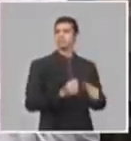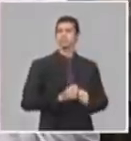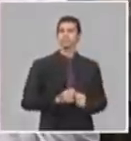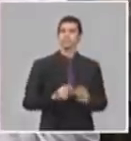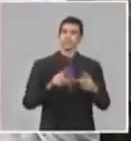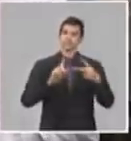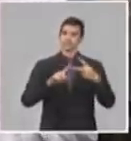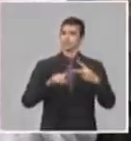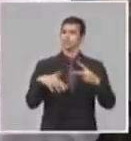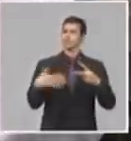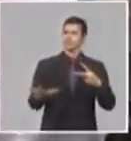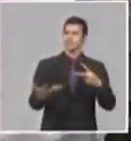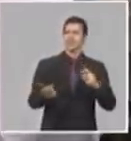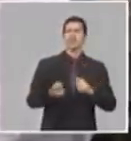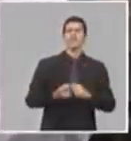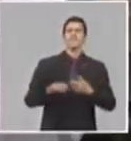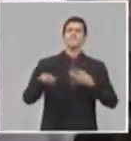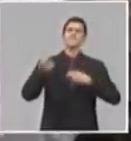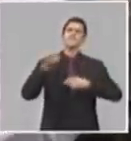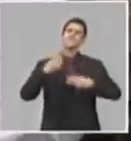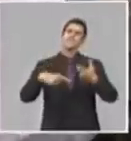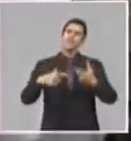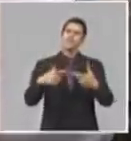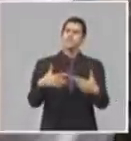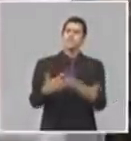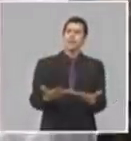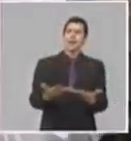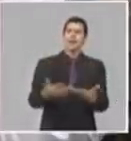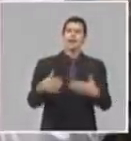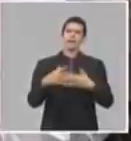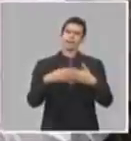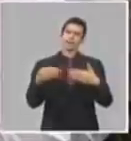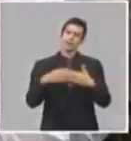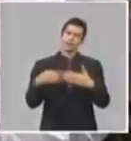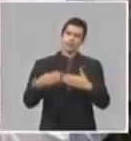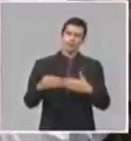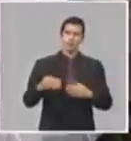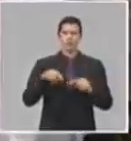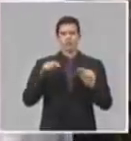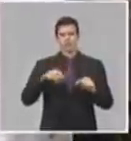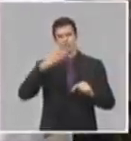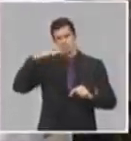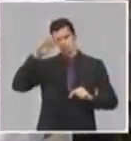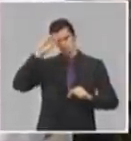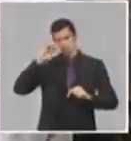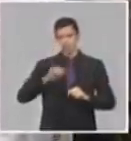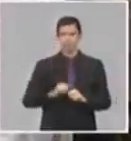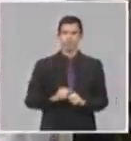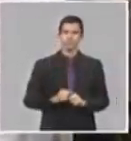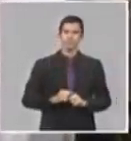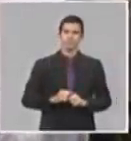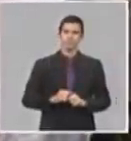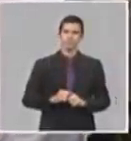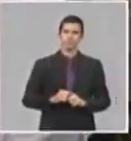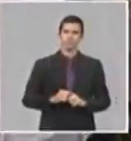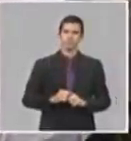en MLC, o sea, en moneda libremente convertible, que queda claro, creo que las palabras del presidente